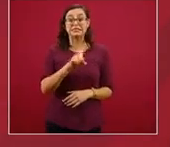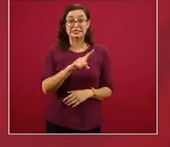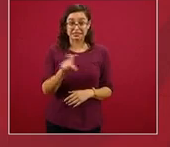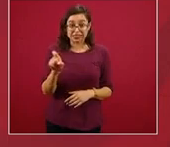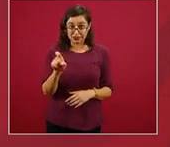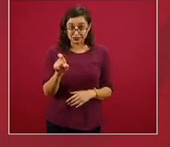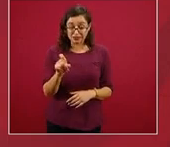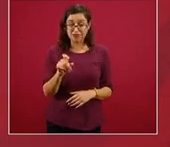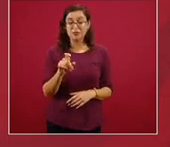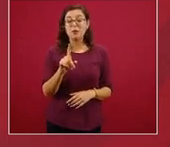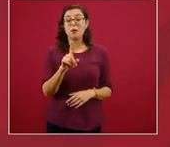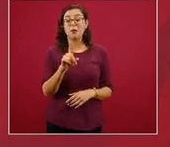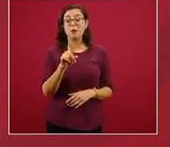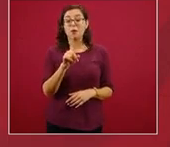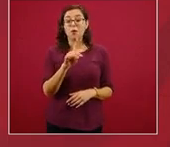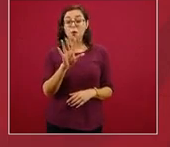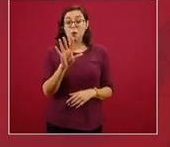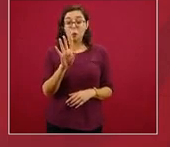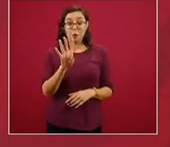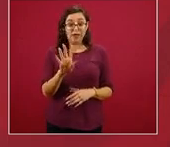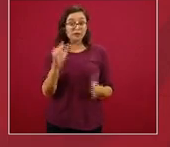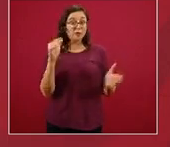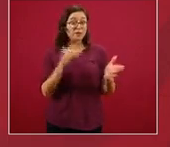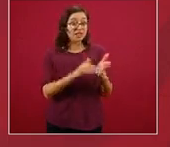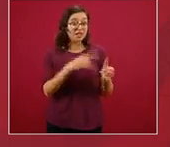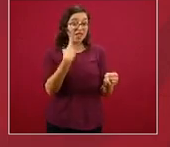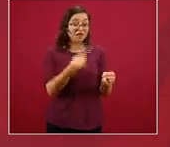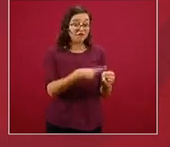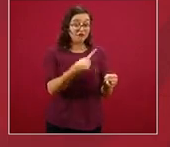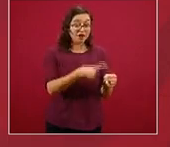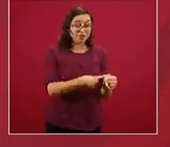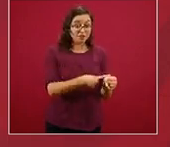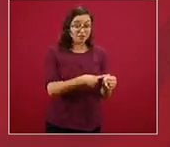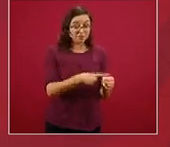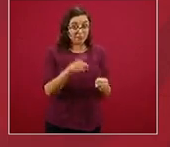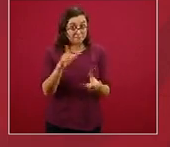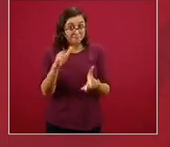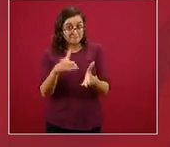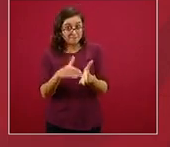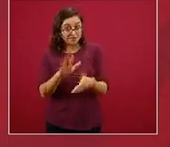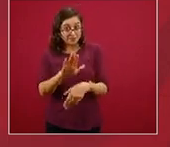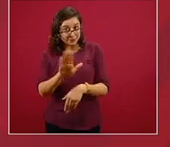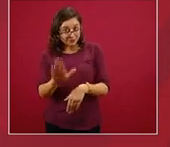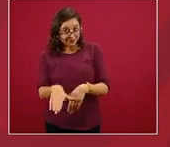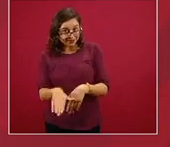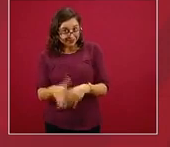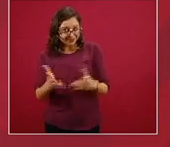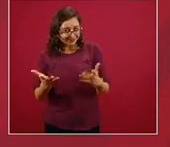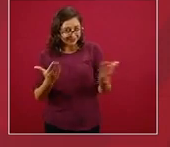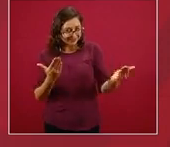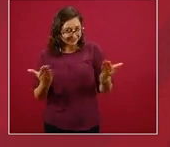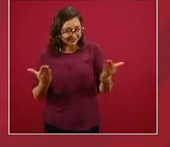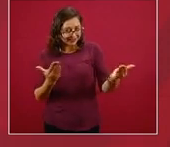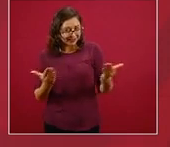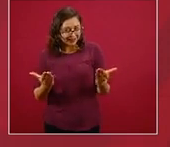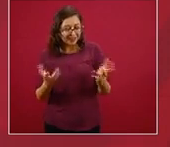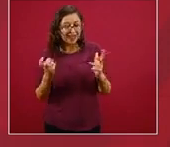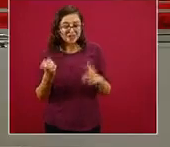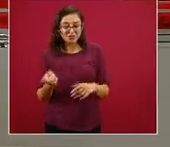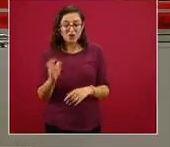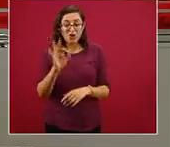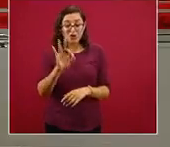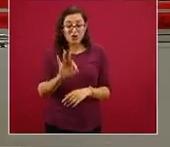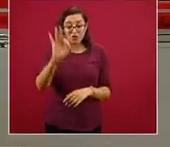eso comentamos que cuando nosotros comparamos los datos, los vemos en tasas, lo vemos en su momento en letalidad y